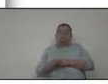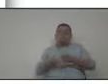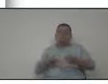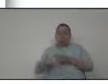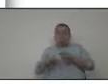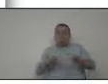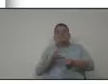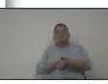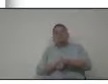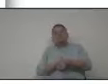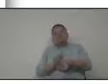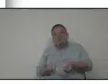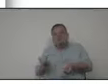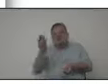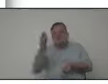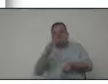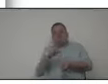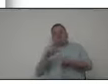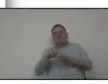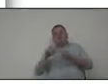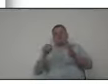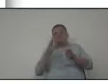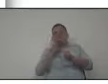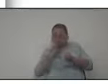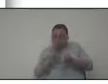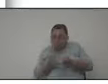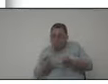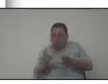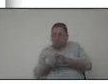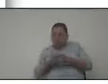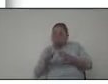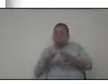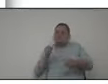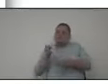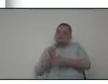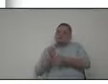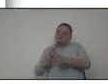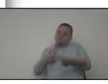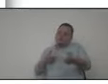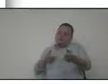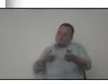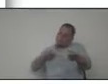con diabetes, con hipertensión y la estamos trabajando.